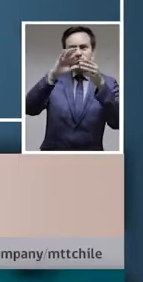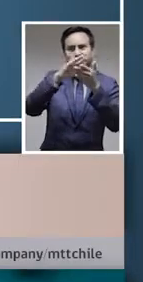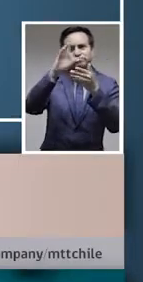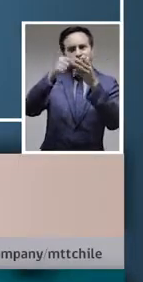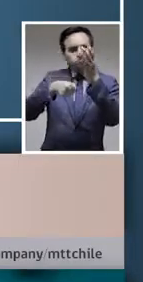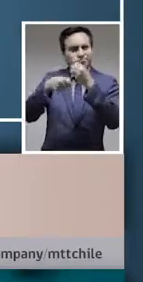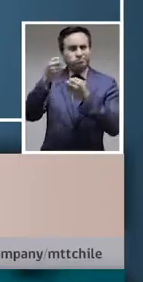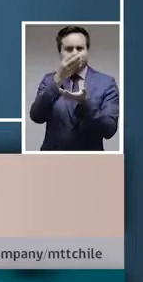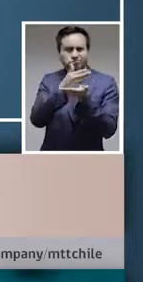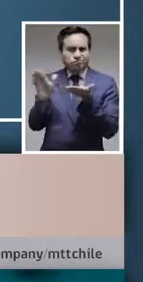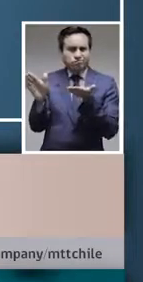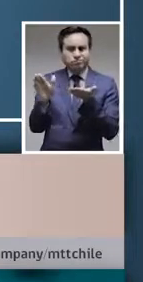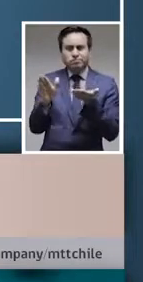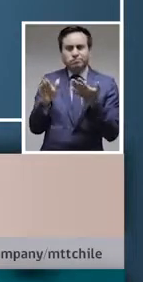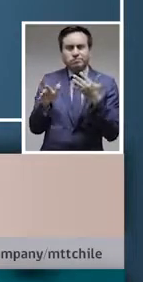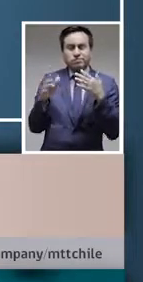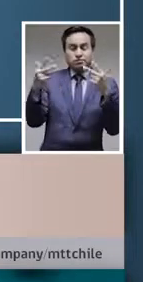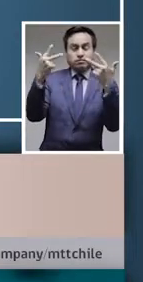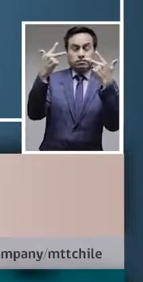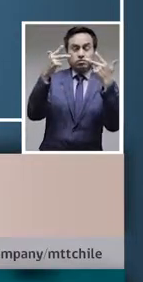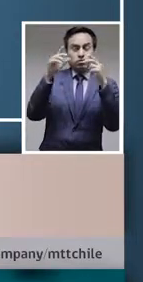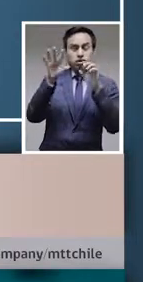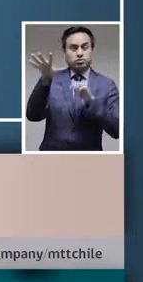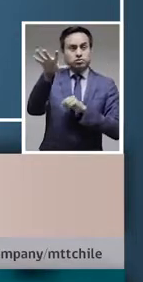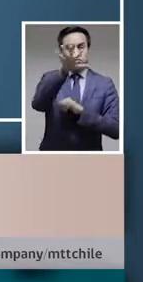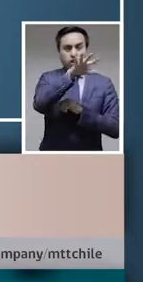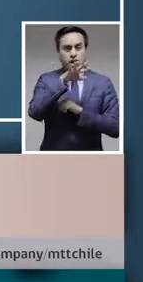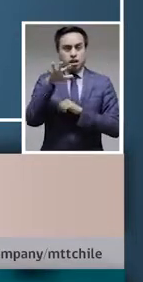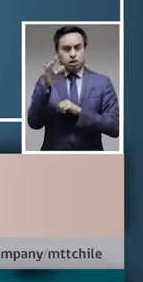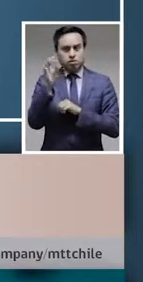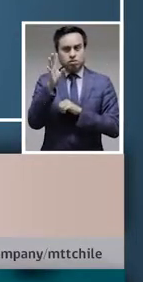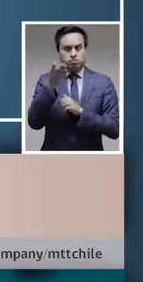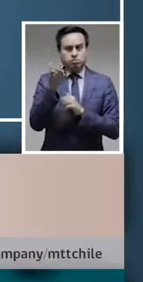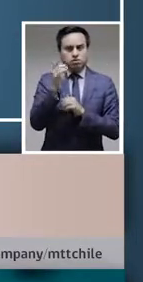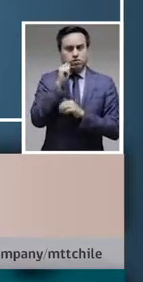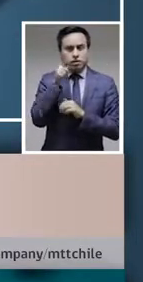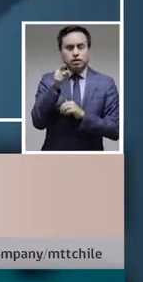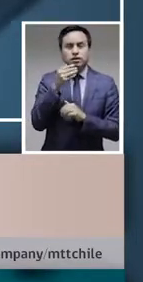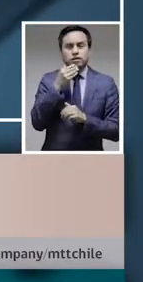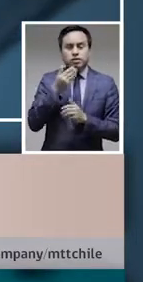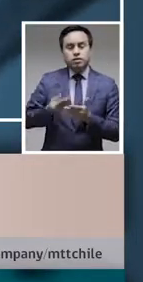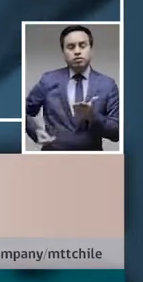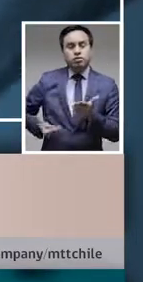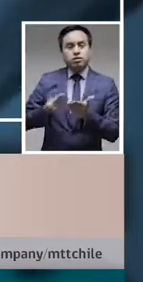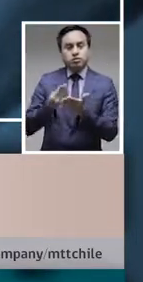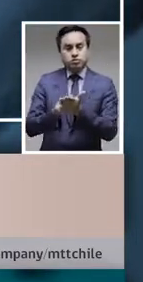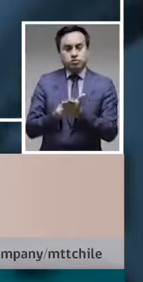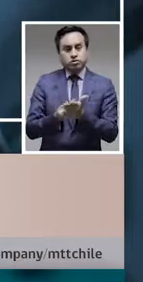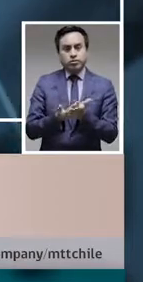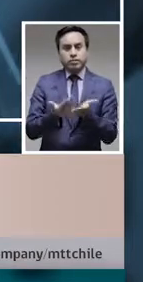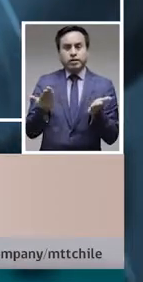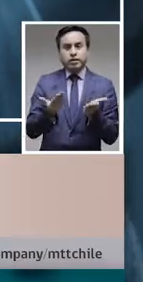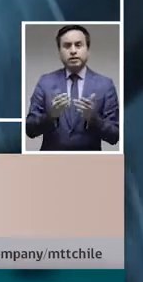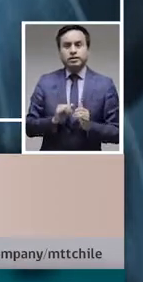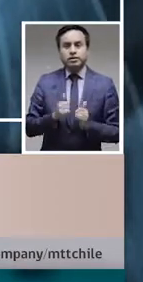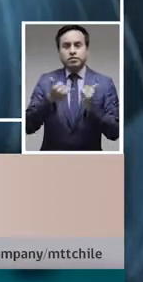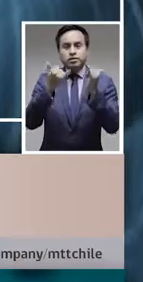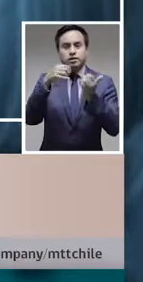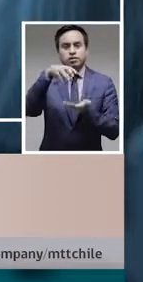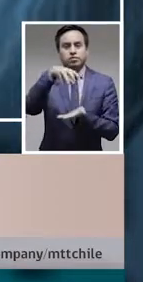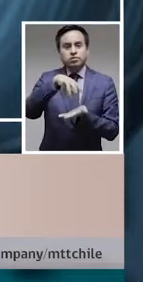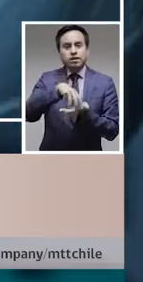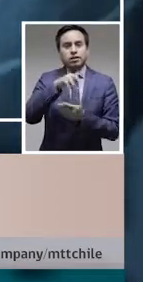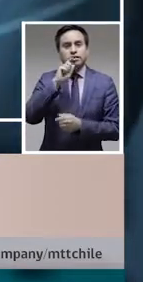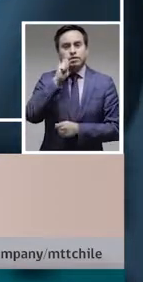que solamente alteran la visual del entorno también es una contribución para que disfrutar de la ciudad